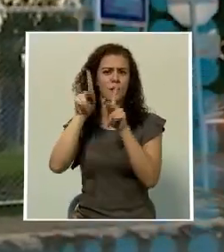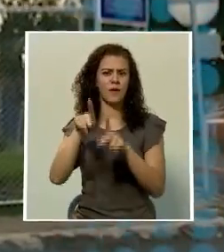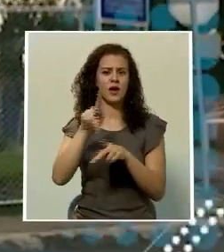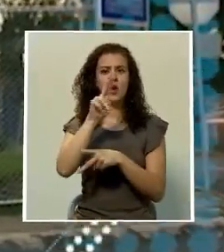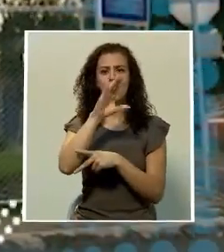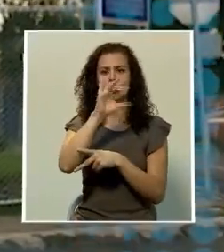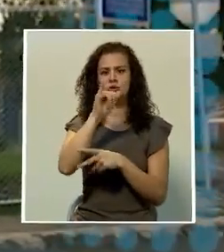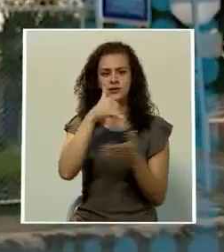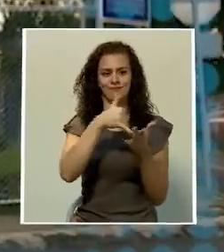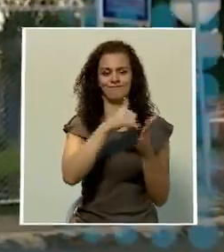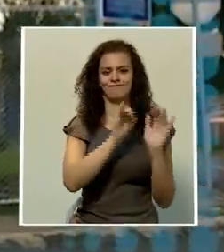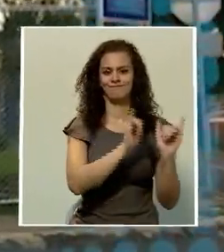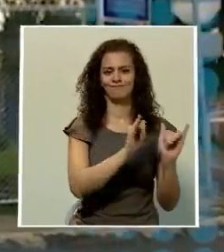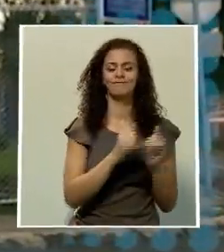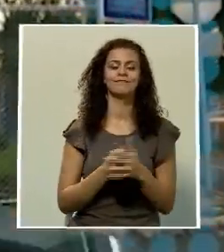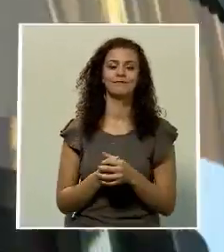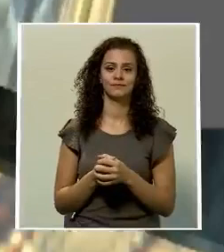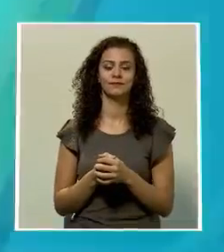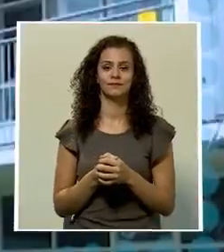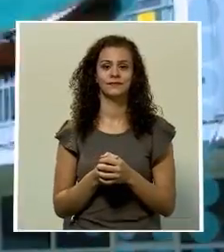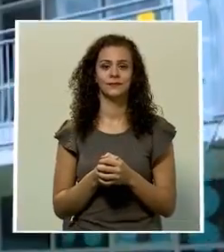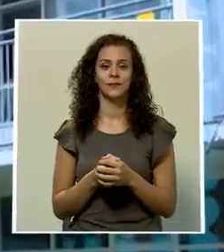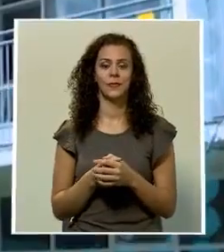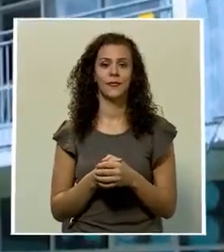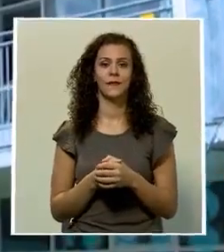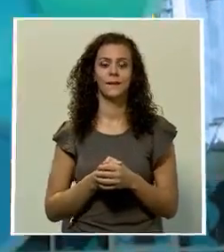en unidades de cuidados intensivos.